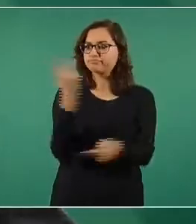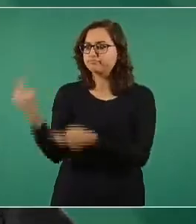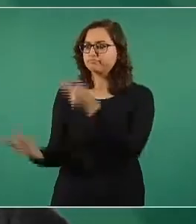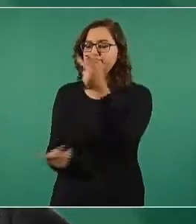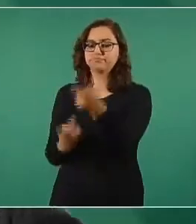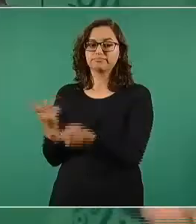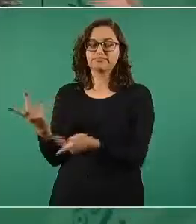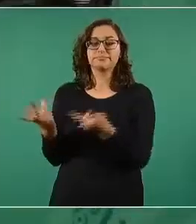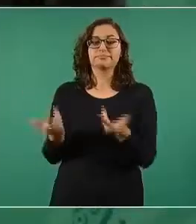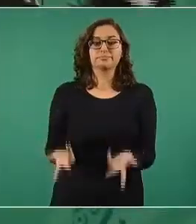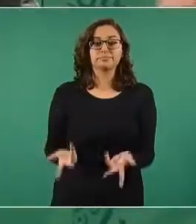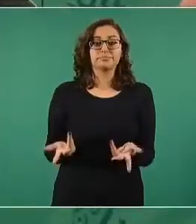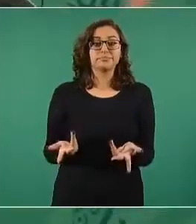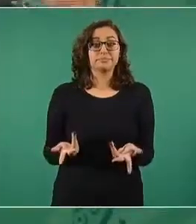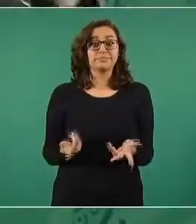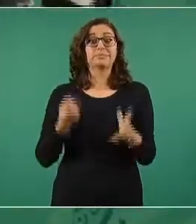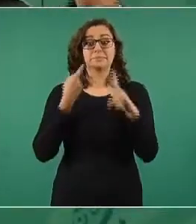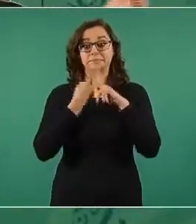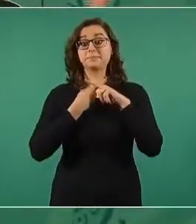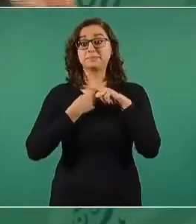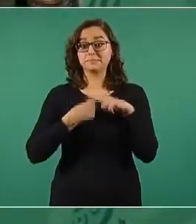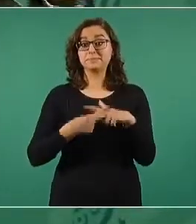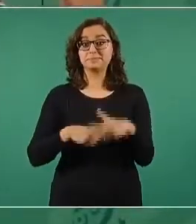y desde luego empezaron a haber